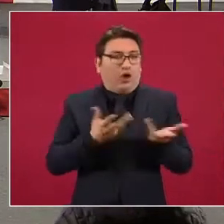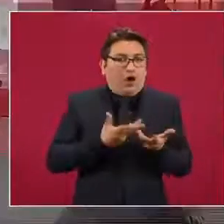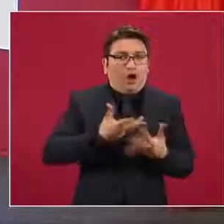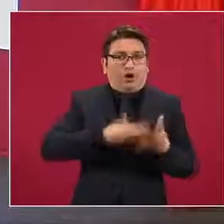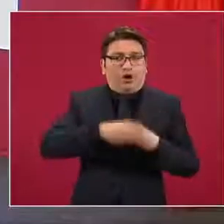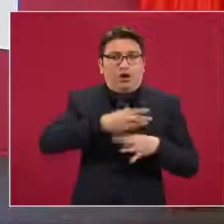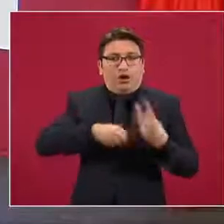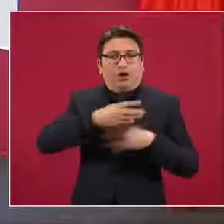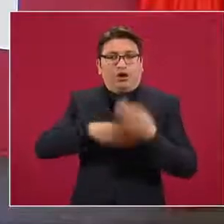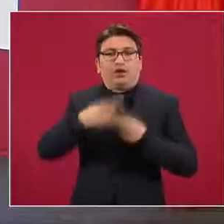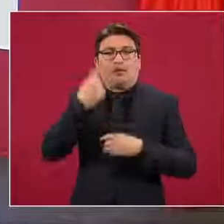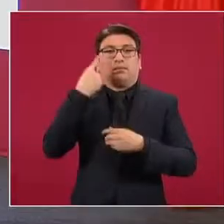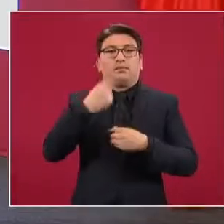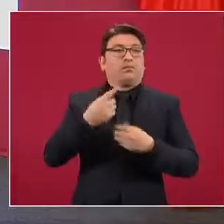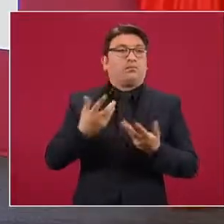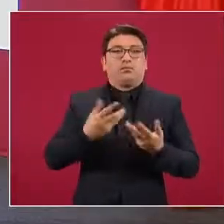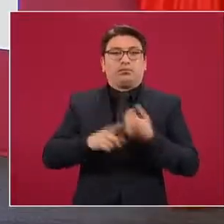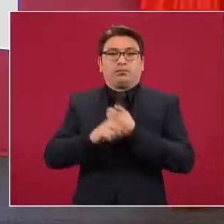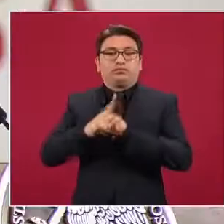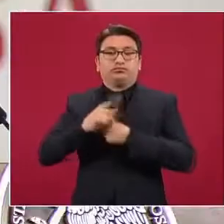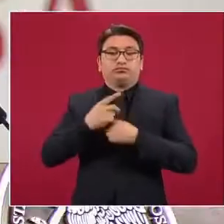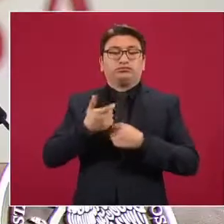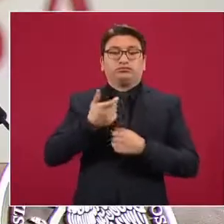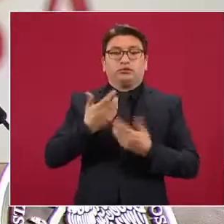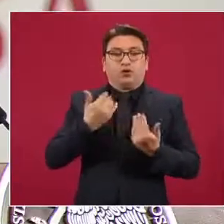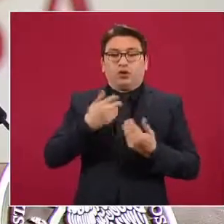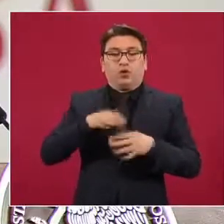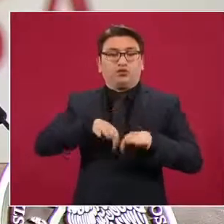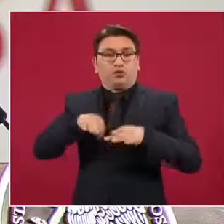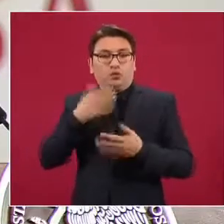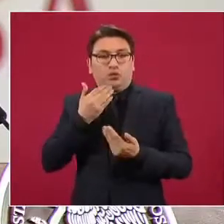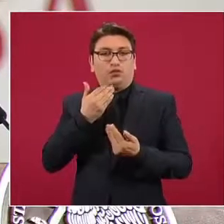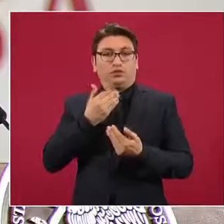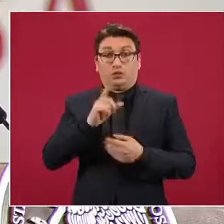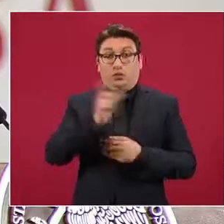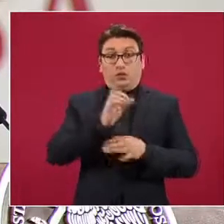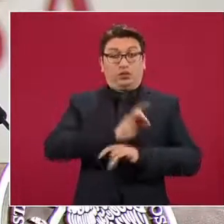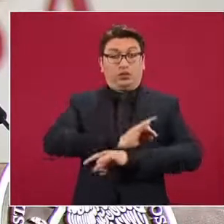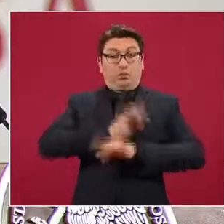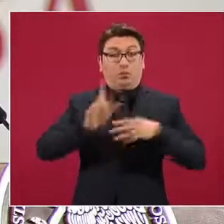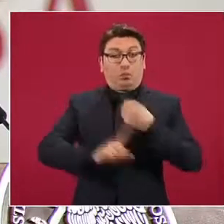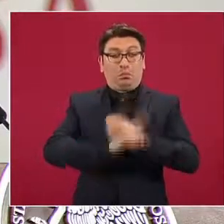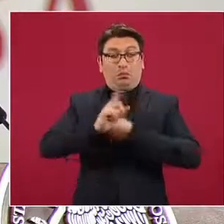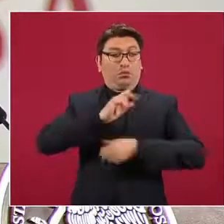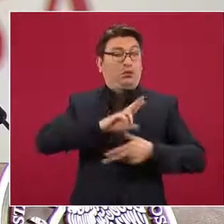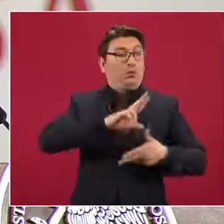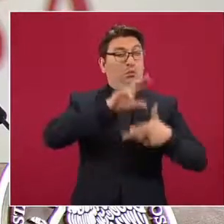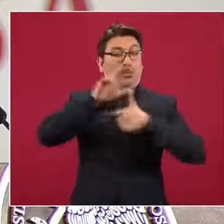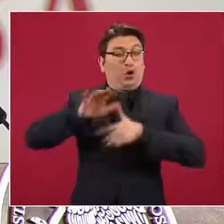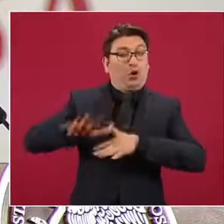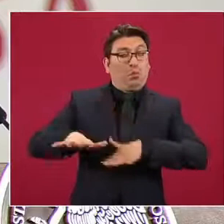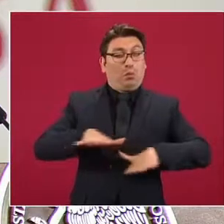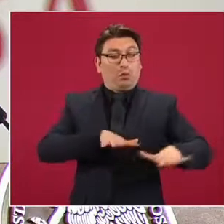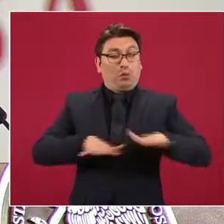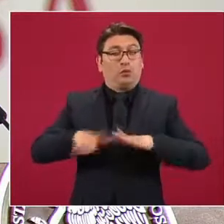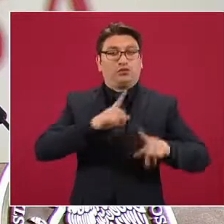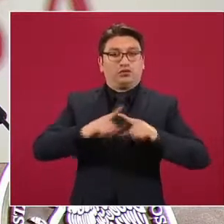en atenuantes del desempleo. Y cuando ocurren catástrofes como huracanes y terremotos, muchos hogares